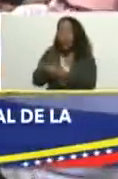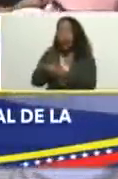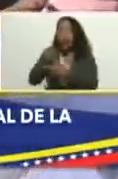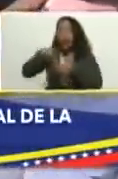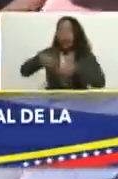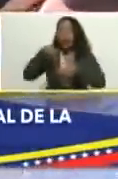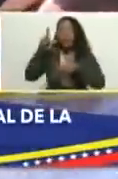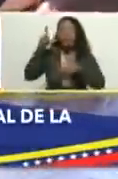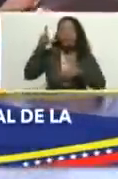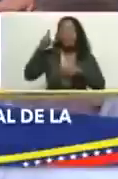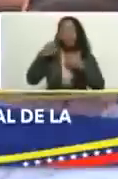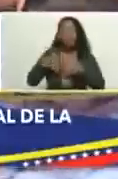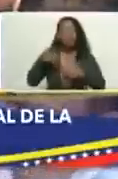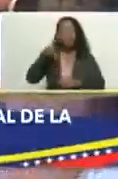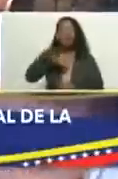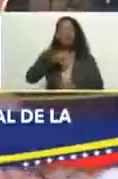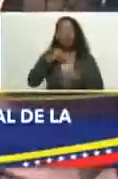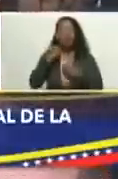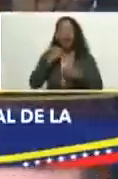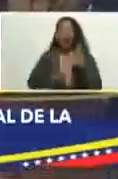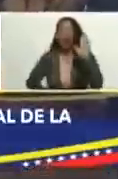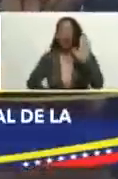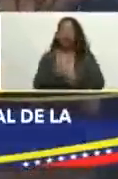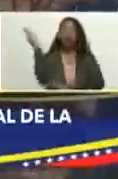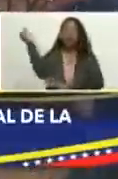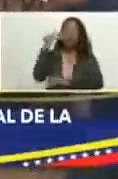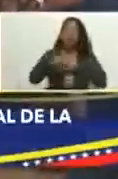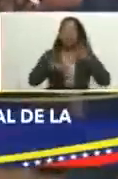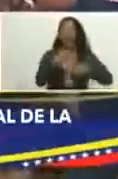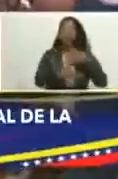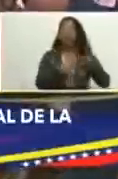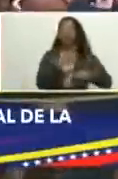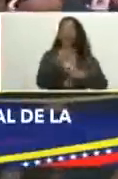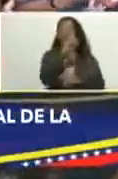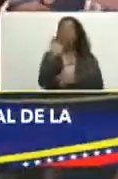empresa para llegar al 100% de la producción de caucho